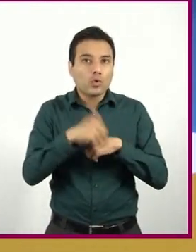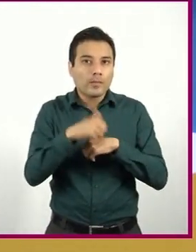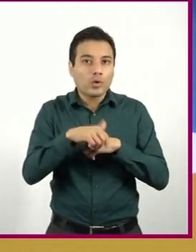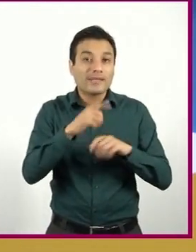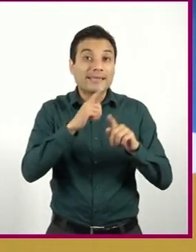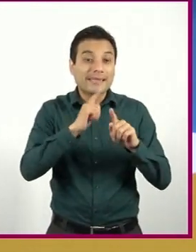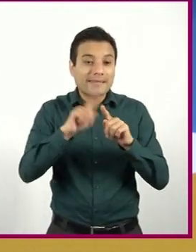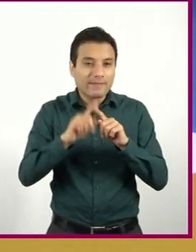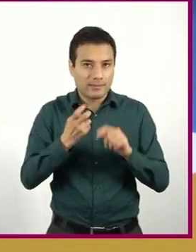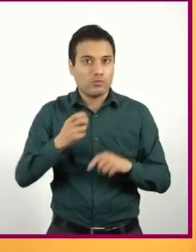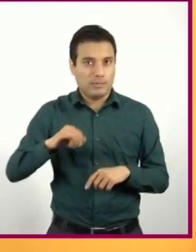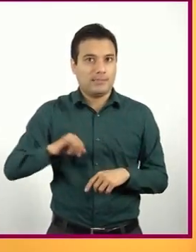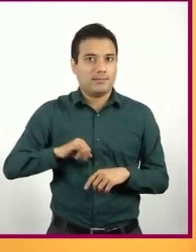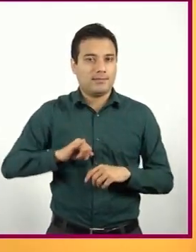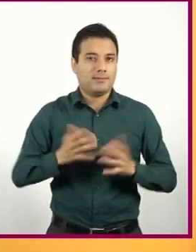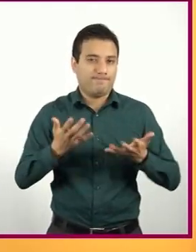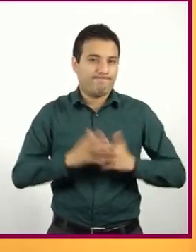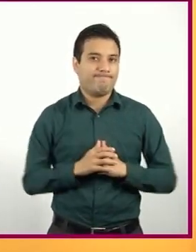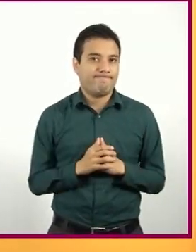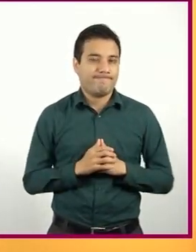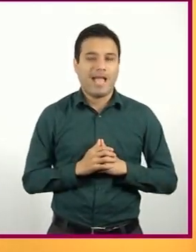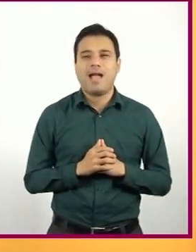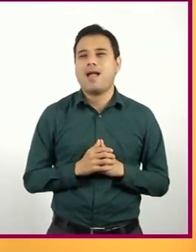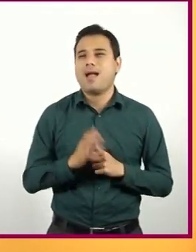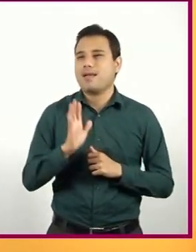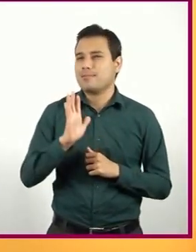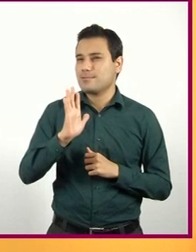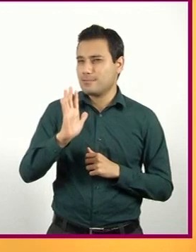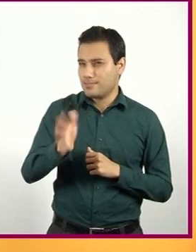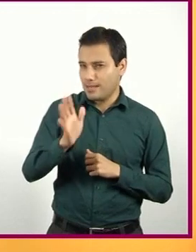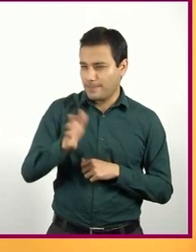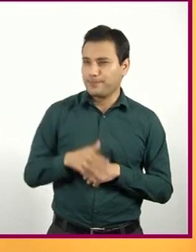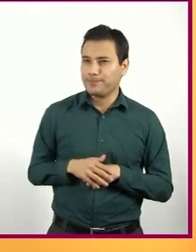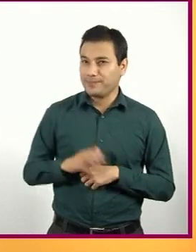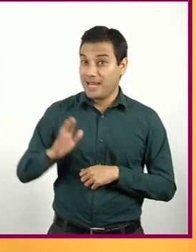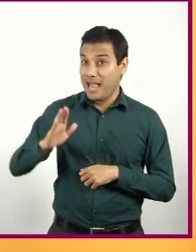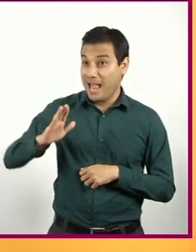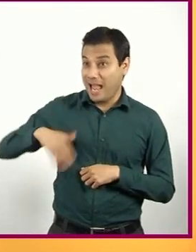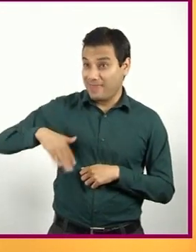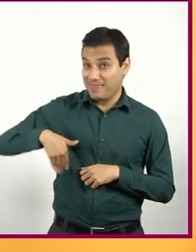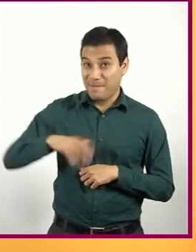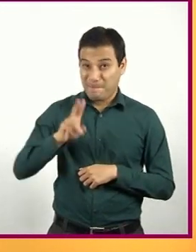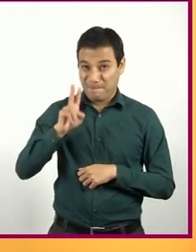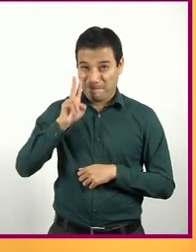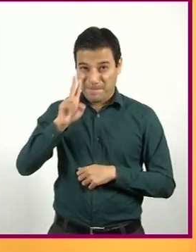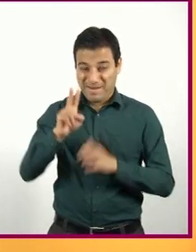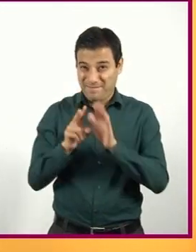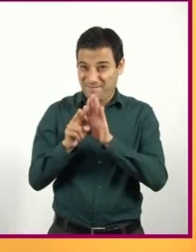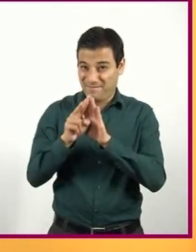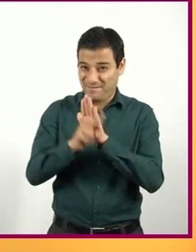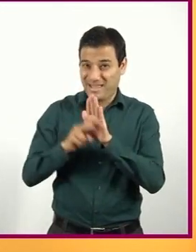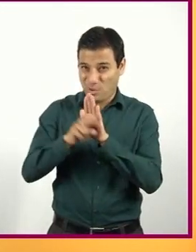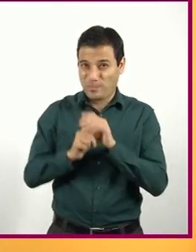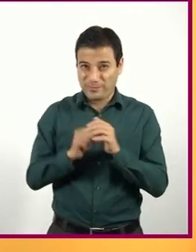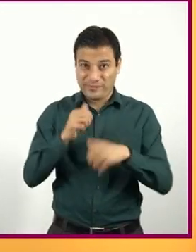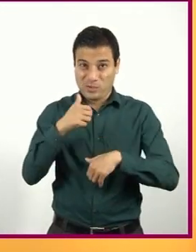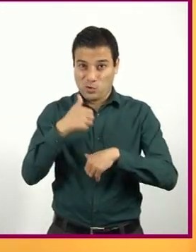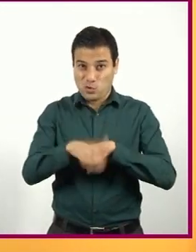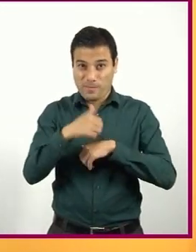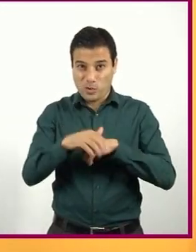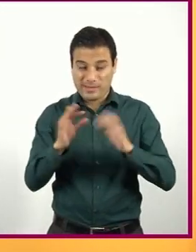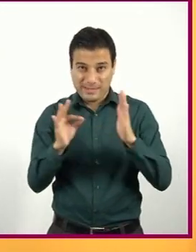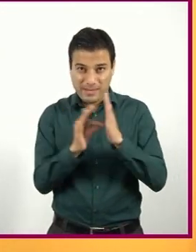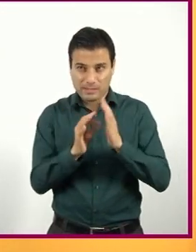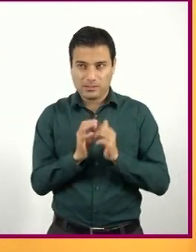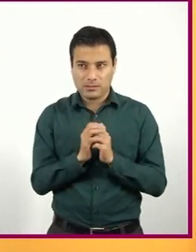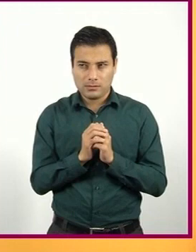más interesante. ¿Quiere decir que lo que acabamos de ver en el video con los números decimales se